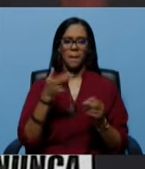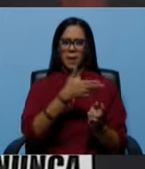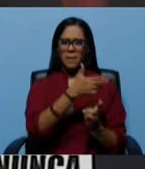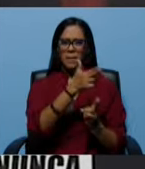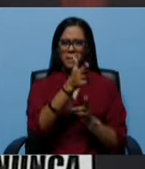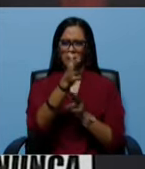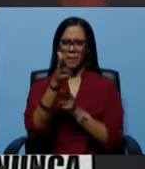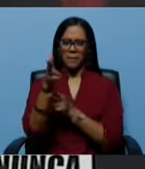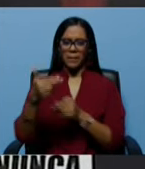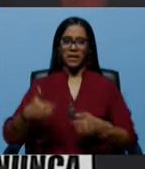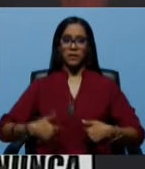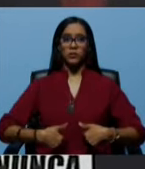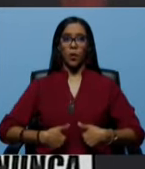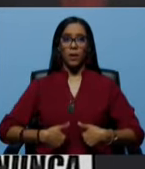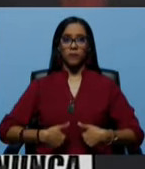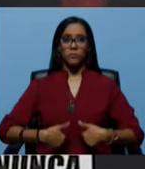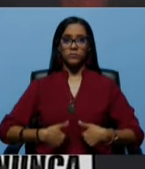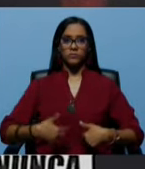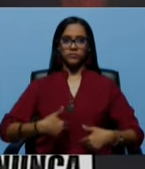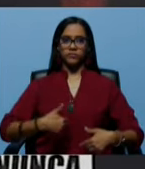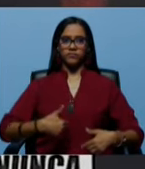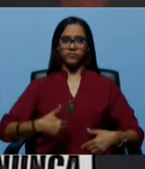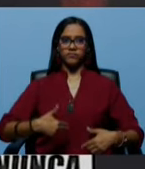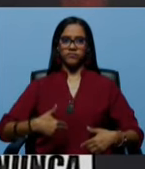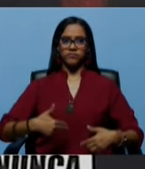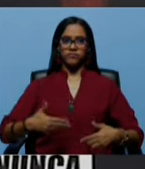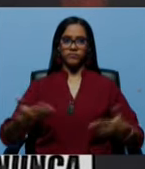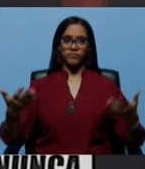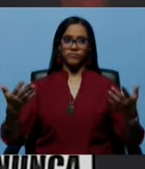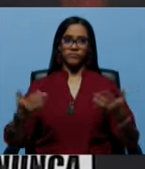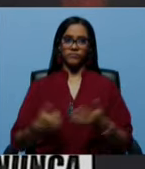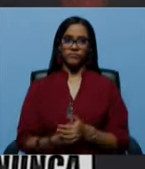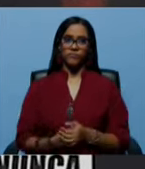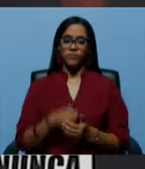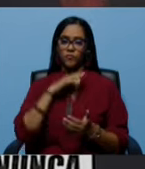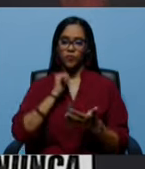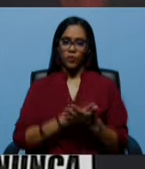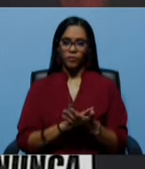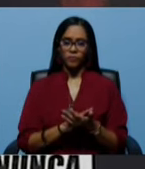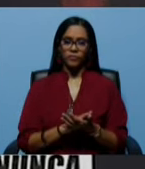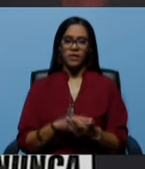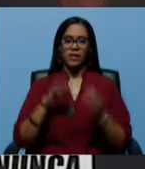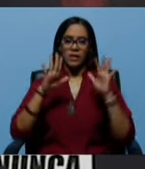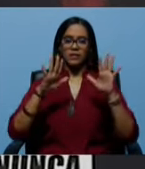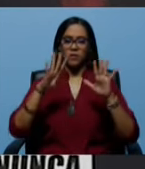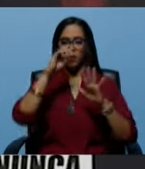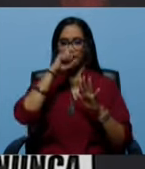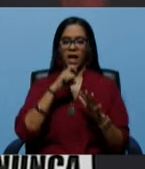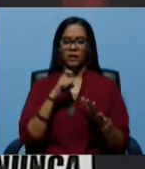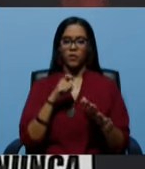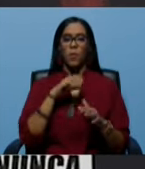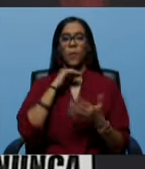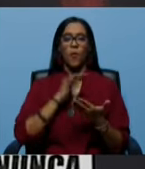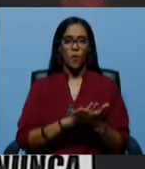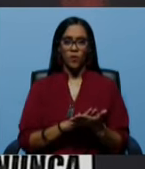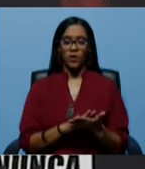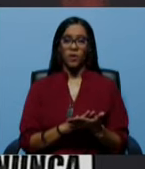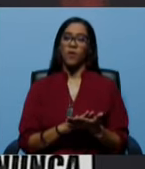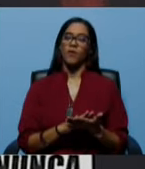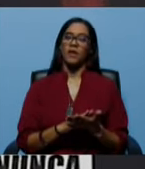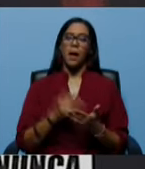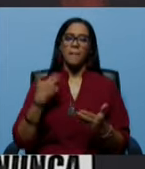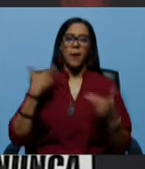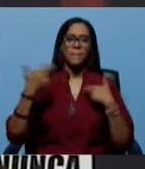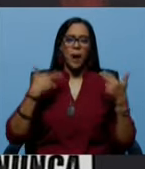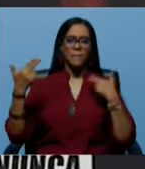el estómago. En Petare, el estudiante Raúl Villanueva Pasarelo, de 19 años. Murió a consecuencia de los disparos